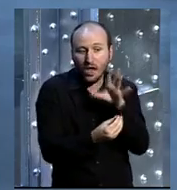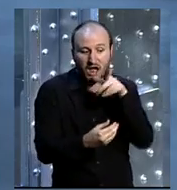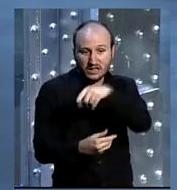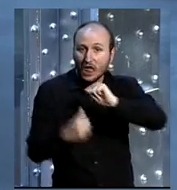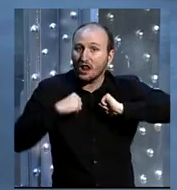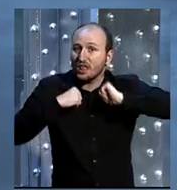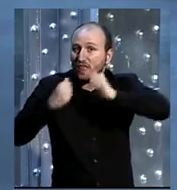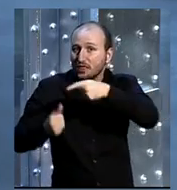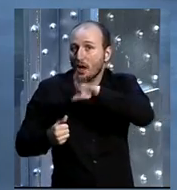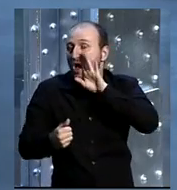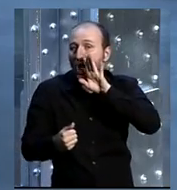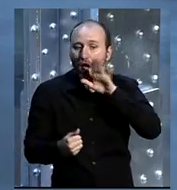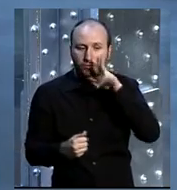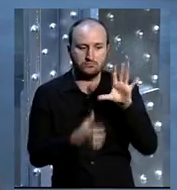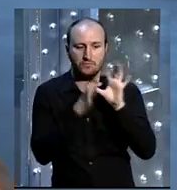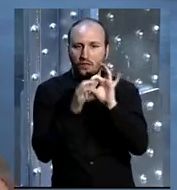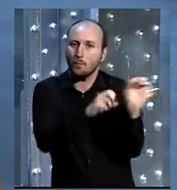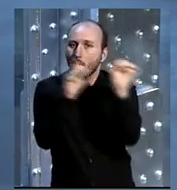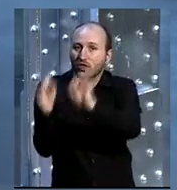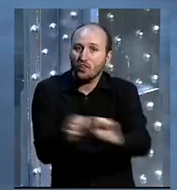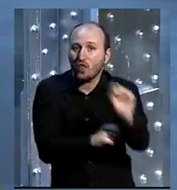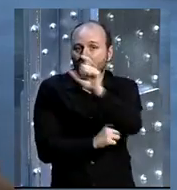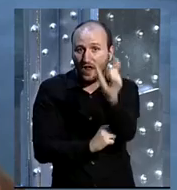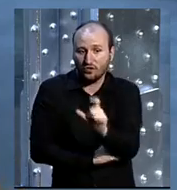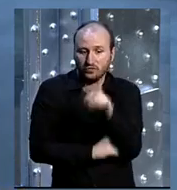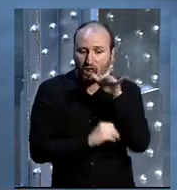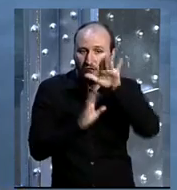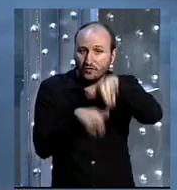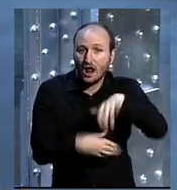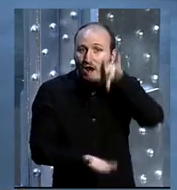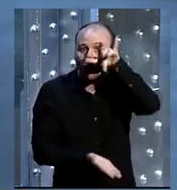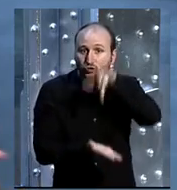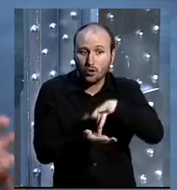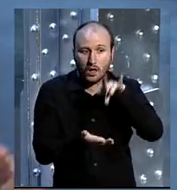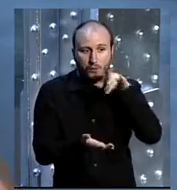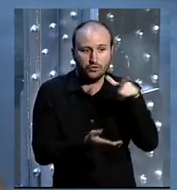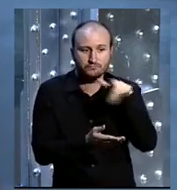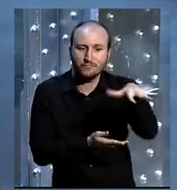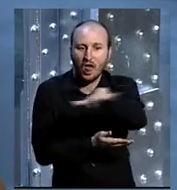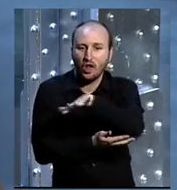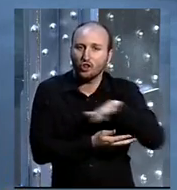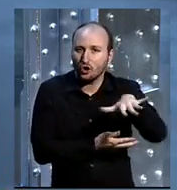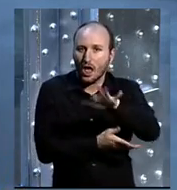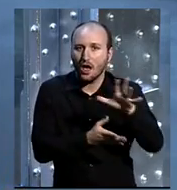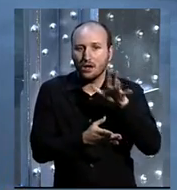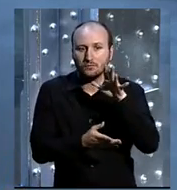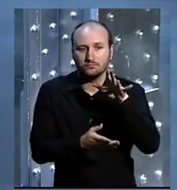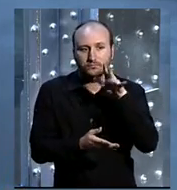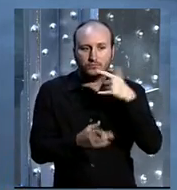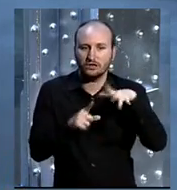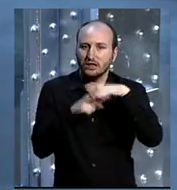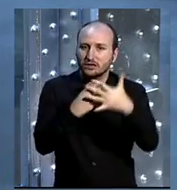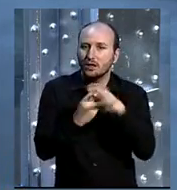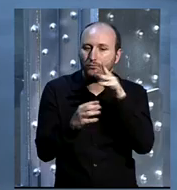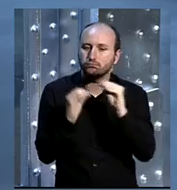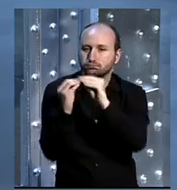esta en relación a la protección de datos, que va a suponer la armonización en un área tan horizontal,